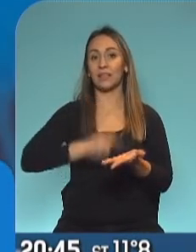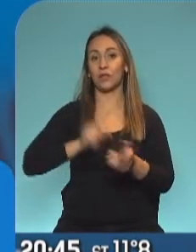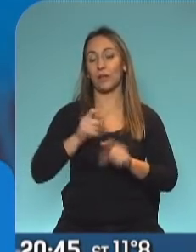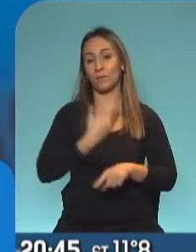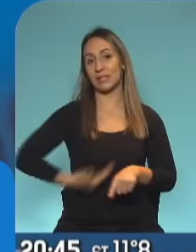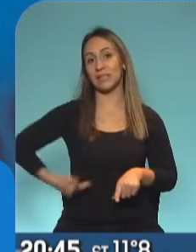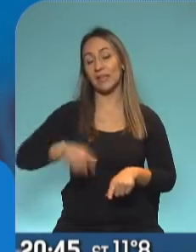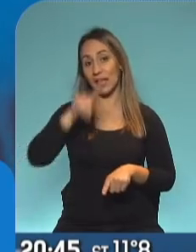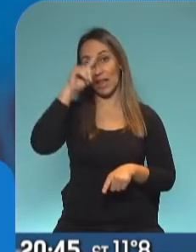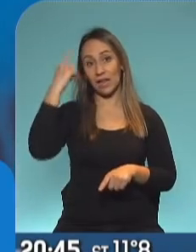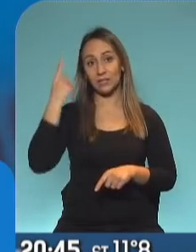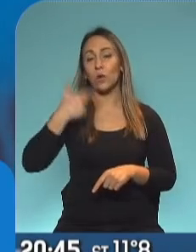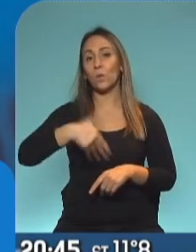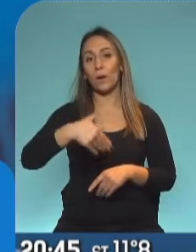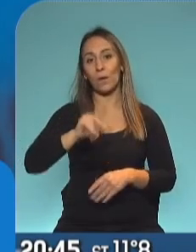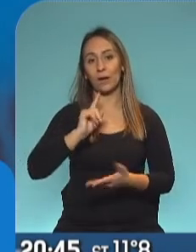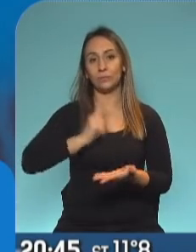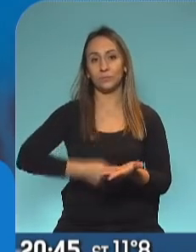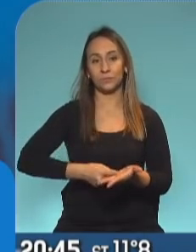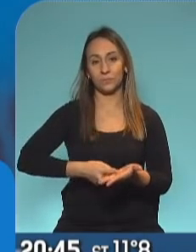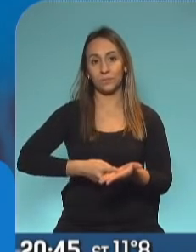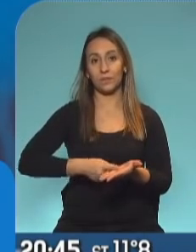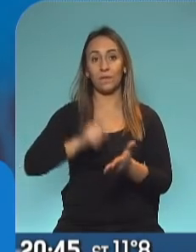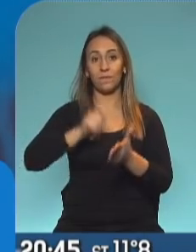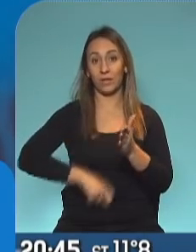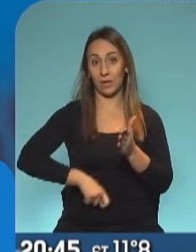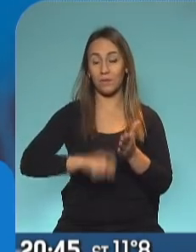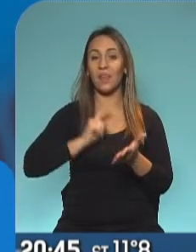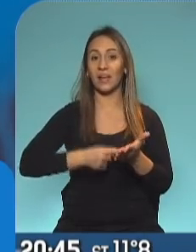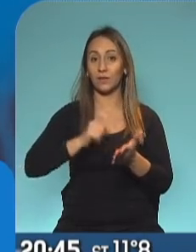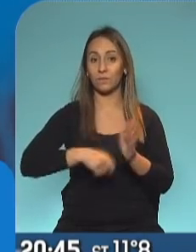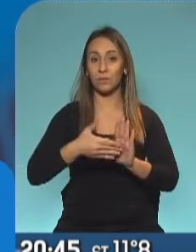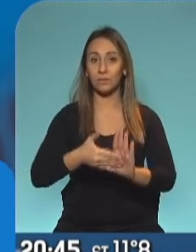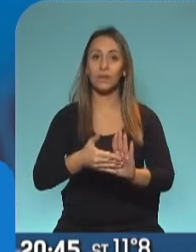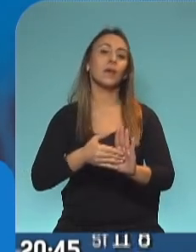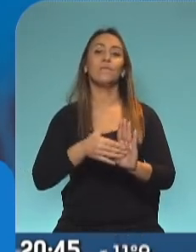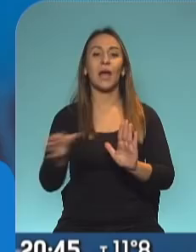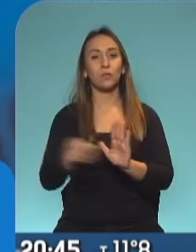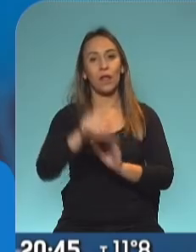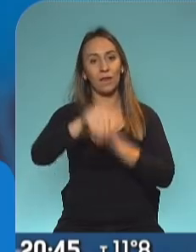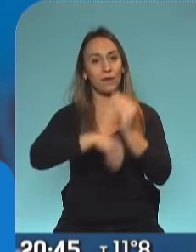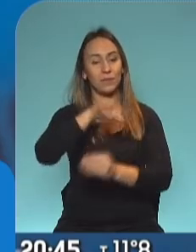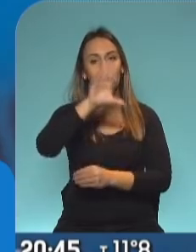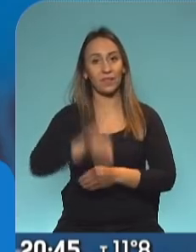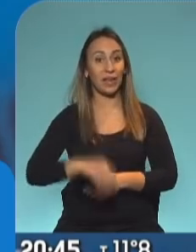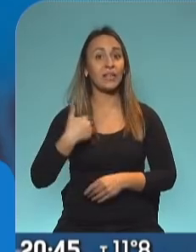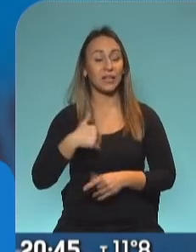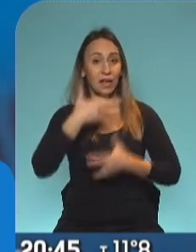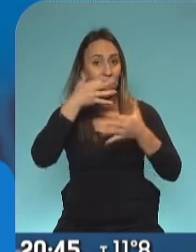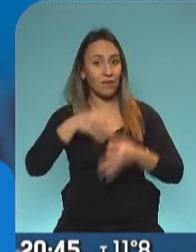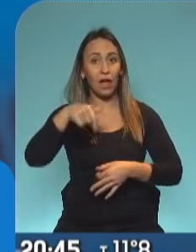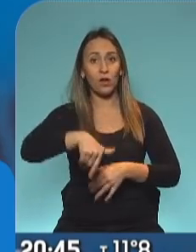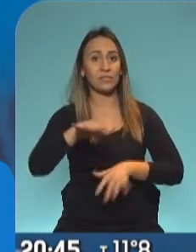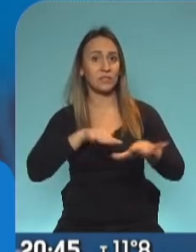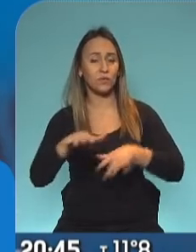presidente de la Nación que firmará un nuevo decreto que instrumentará esta política de ingresos para las familias argentinas que la están pasando mal en